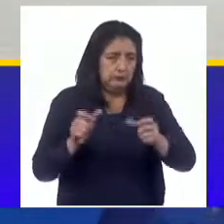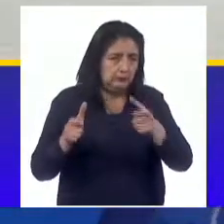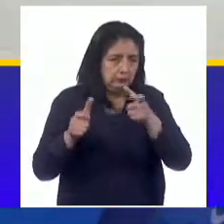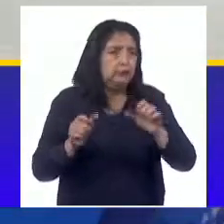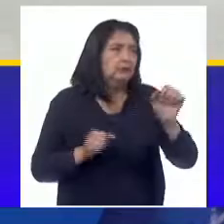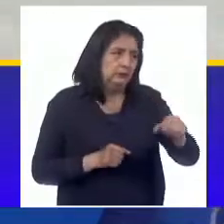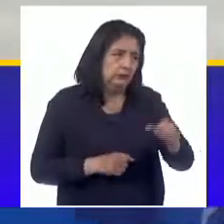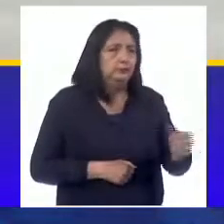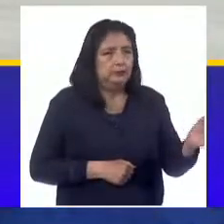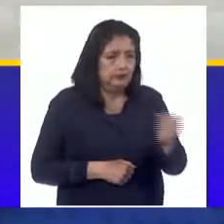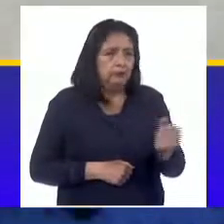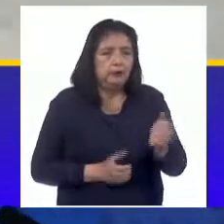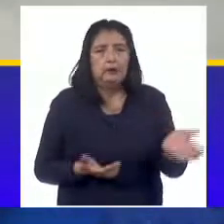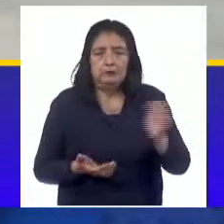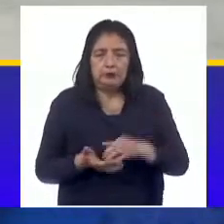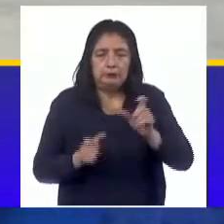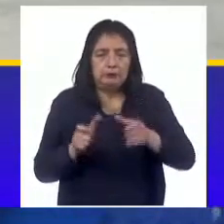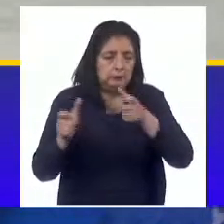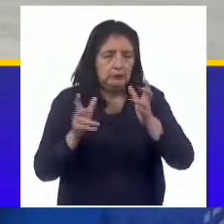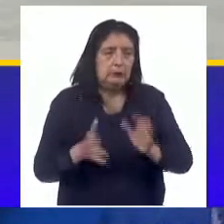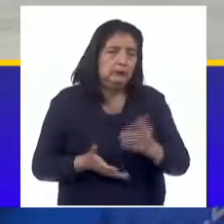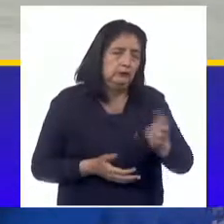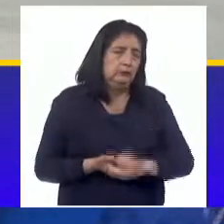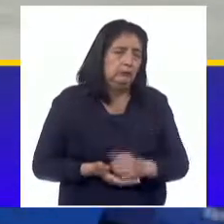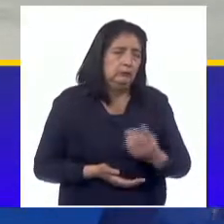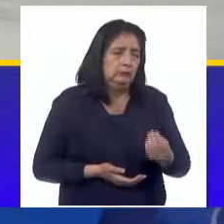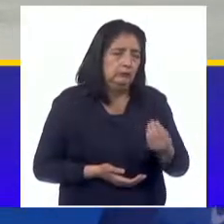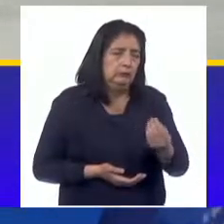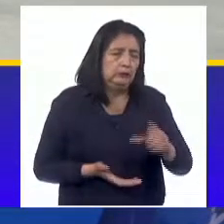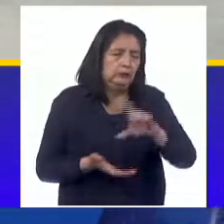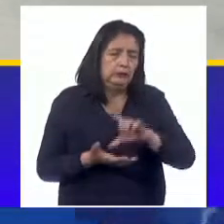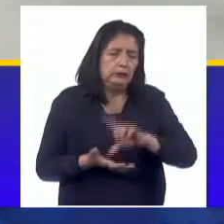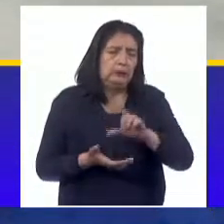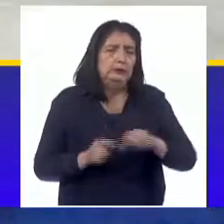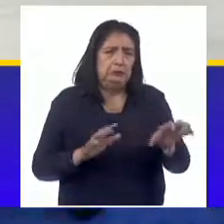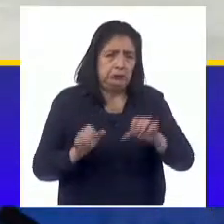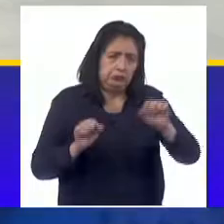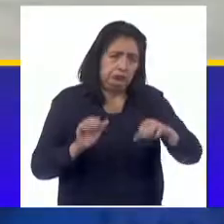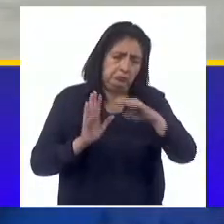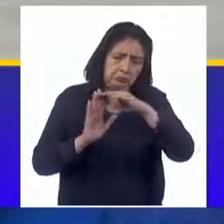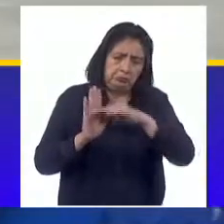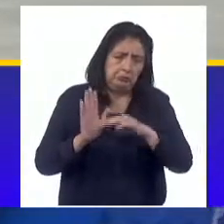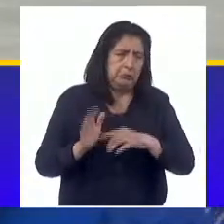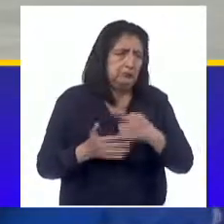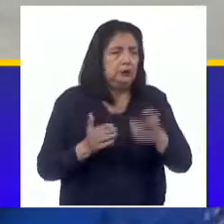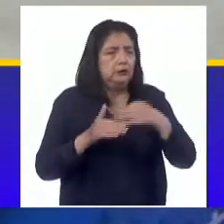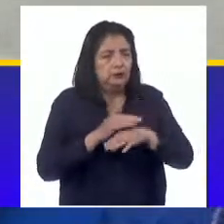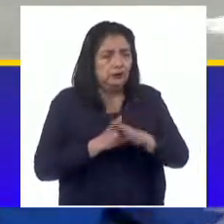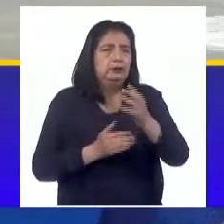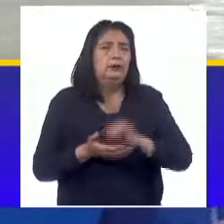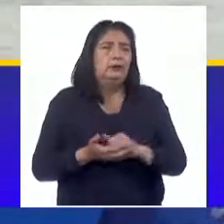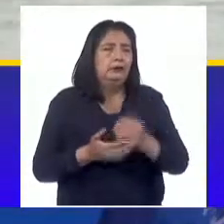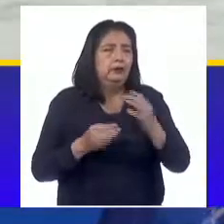para contratar más fiscalizadores, porque Lima ha hecho una serie de protocolos. Para entrar a la playa hay que hacer